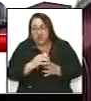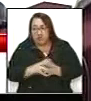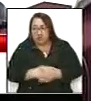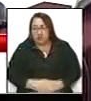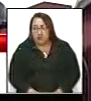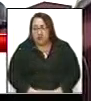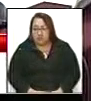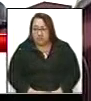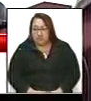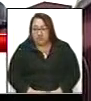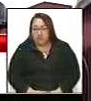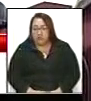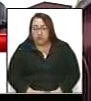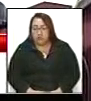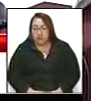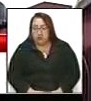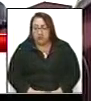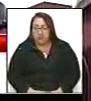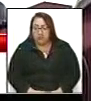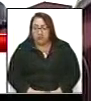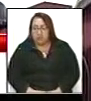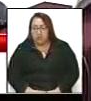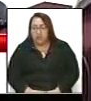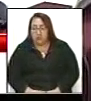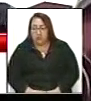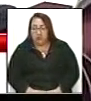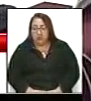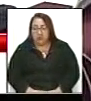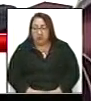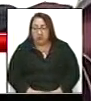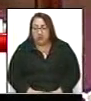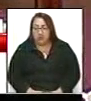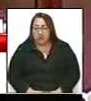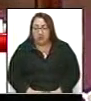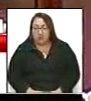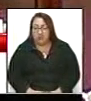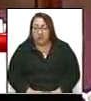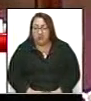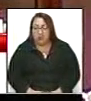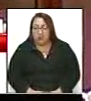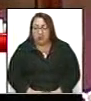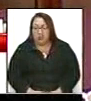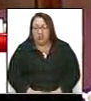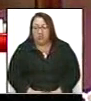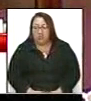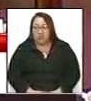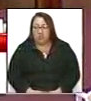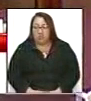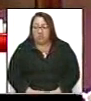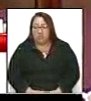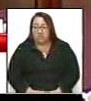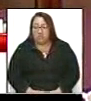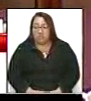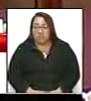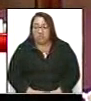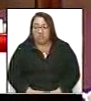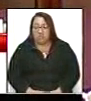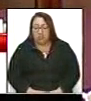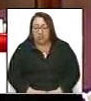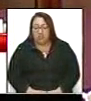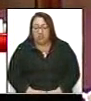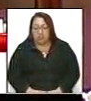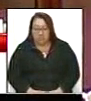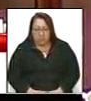Entonces, quizá eso sea parte del debate que se pueda tener. Gracias. Bien, congresista Mulder. ¿Para hacer